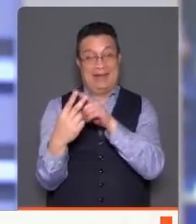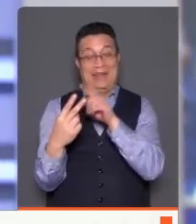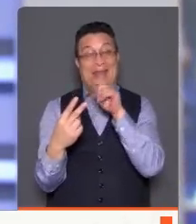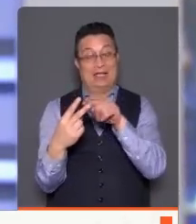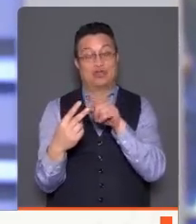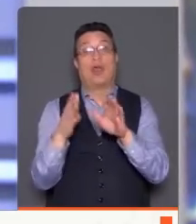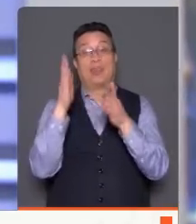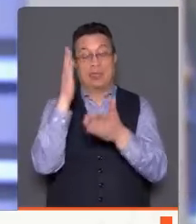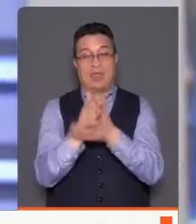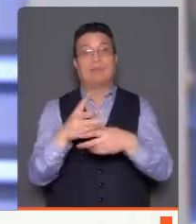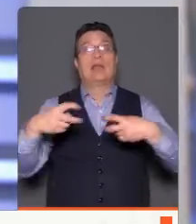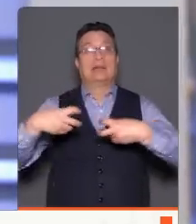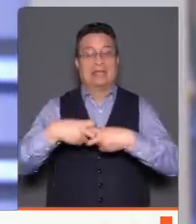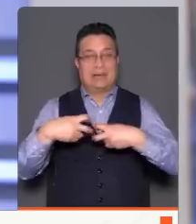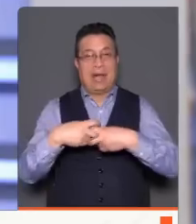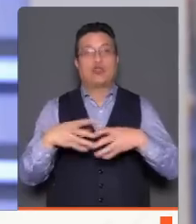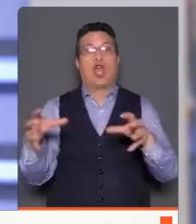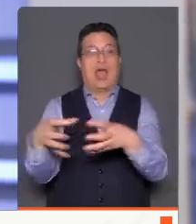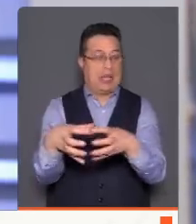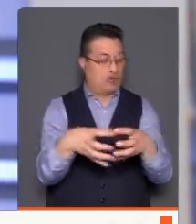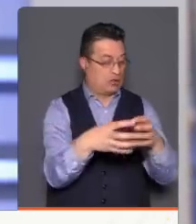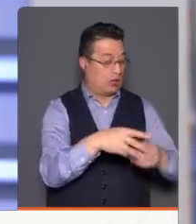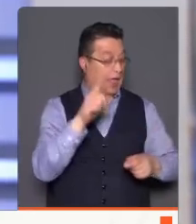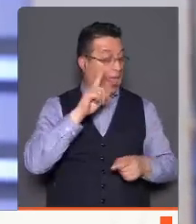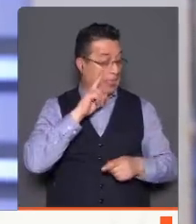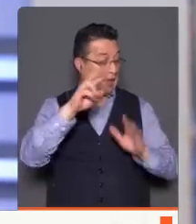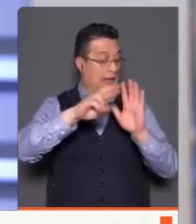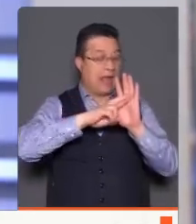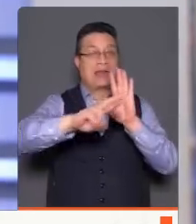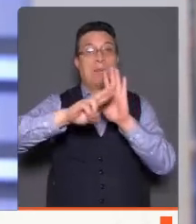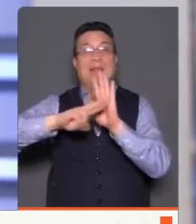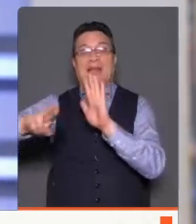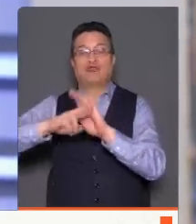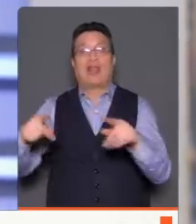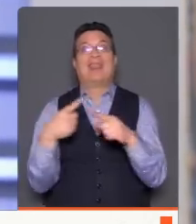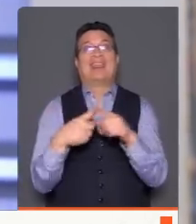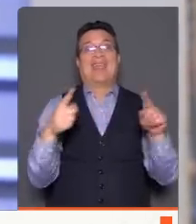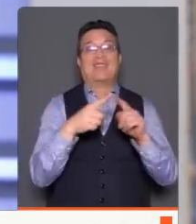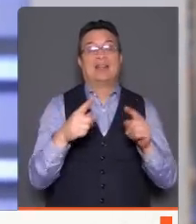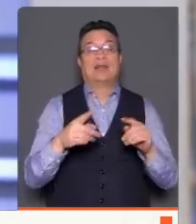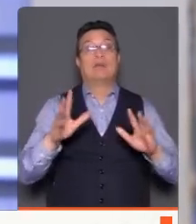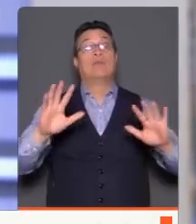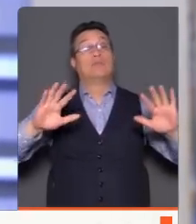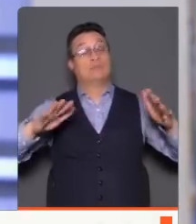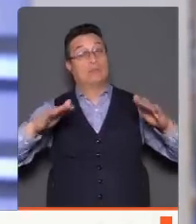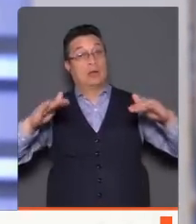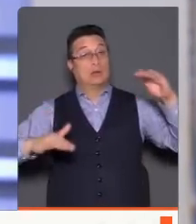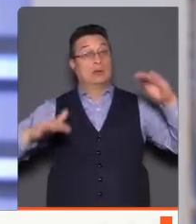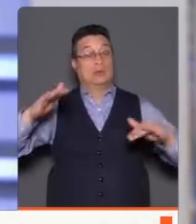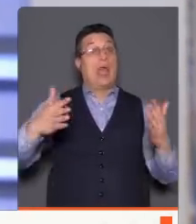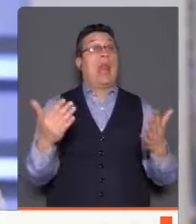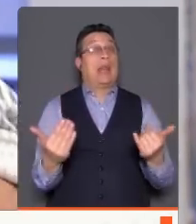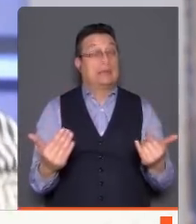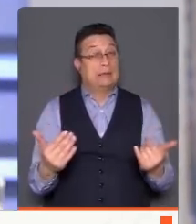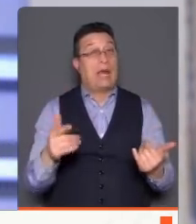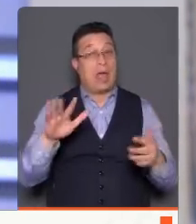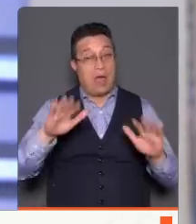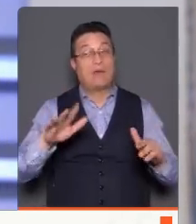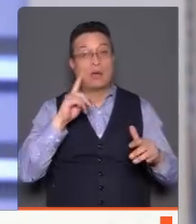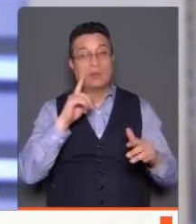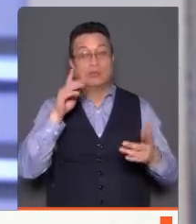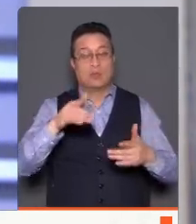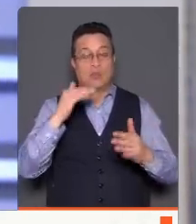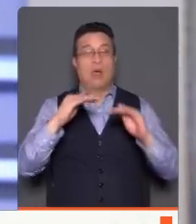ver con sindicatos, con asociaciones, que tienen una representatividad distinta y no necesariamente la necesaria para efectos de establecer parámetros